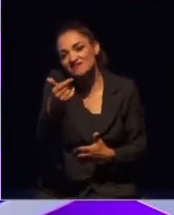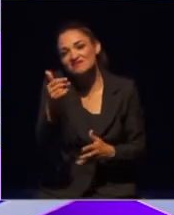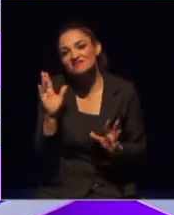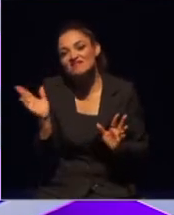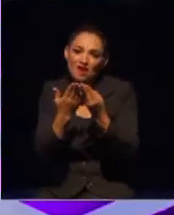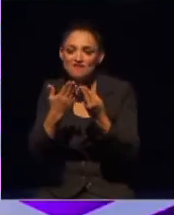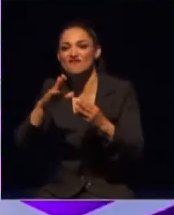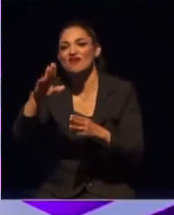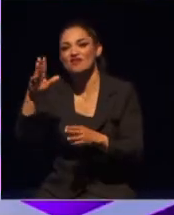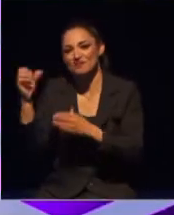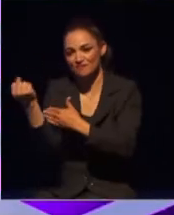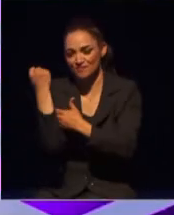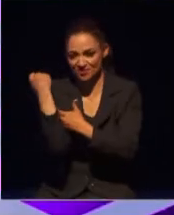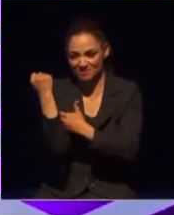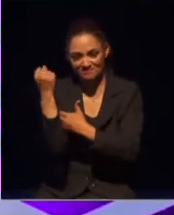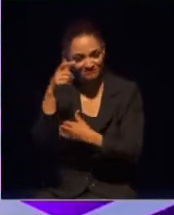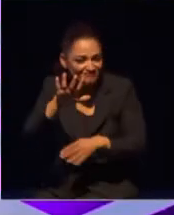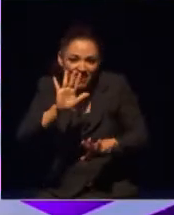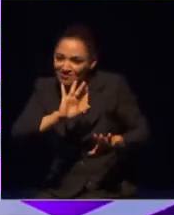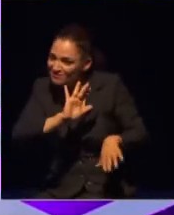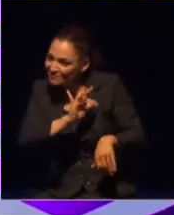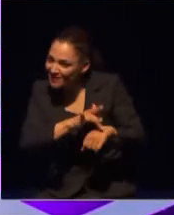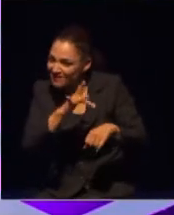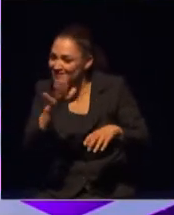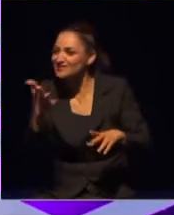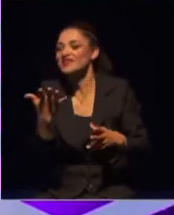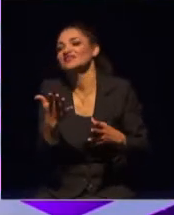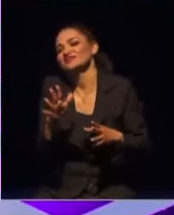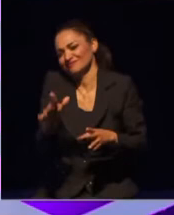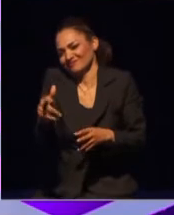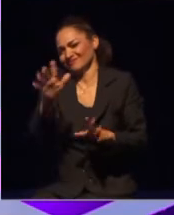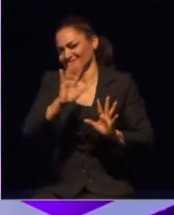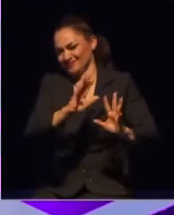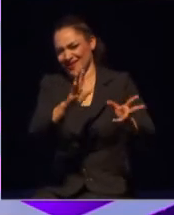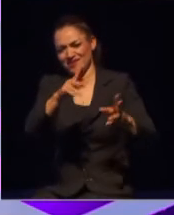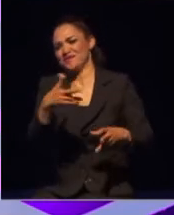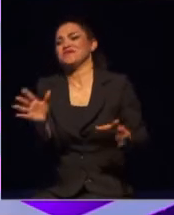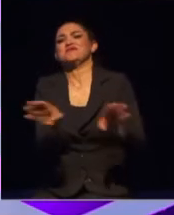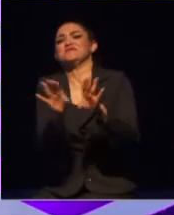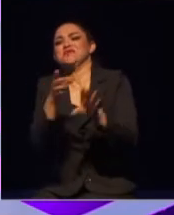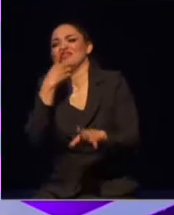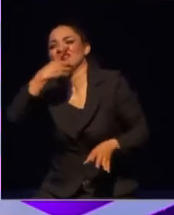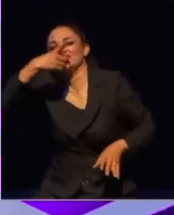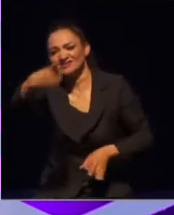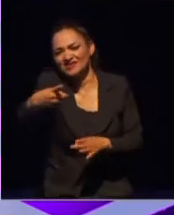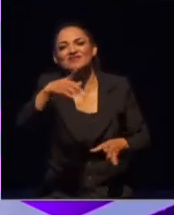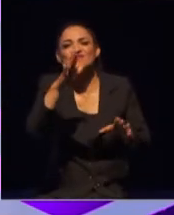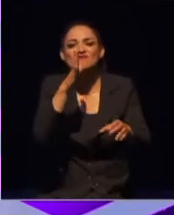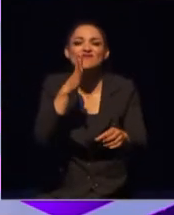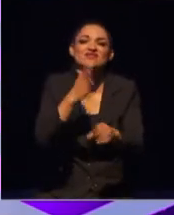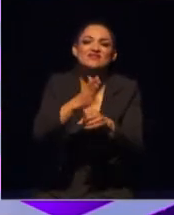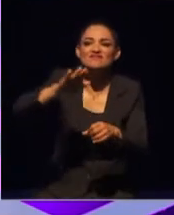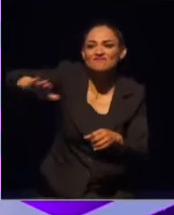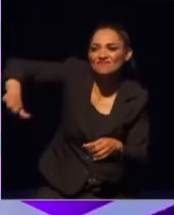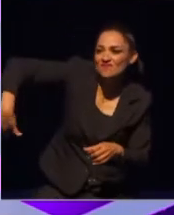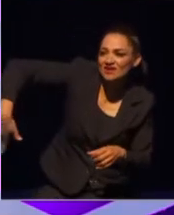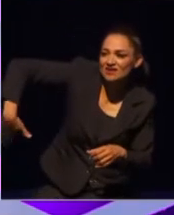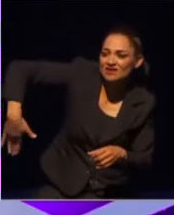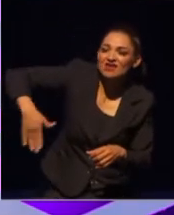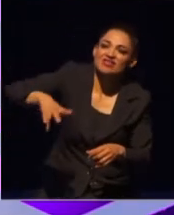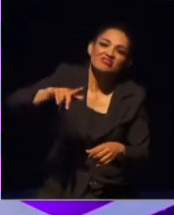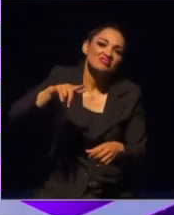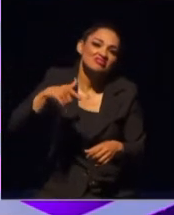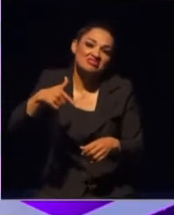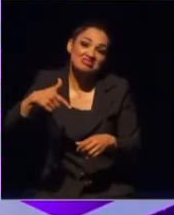Gotero. No sé cómo hablas, ahora que fuiste candidato a gobernador, no tuviste ni 1,600 votos por